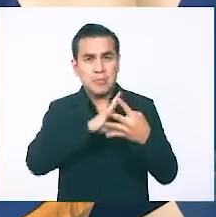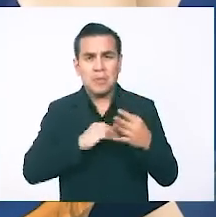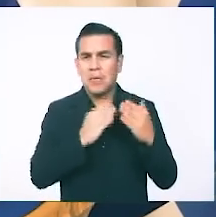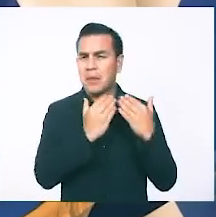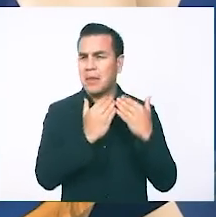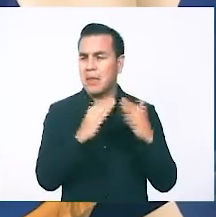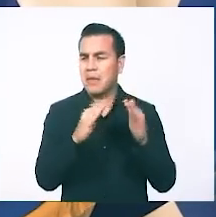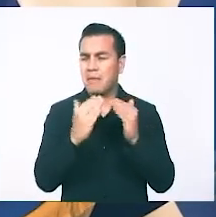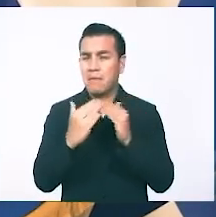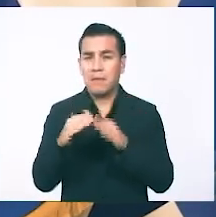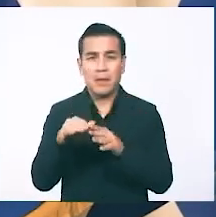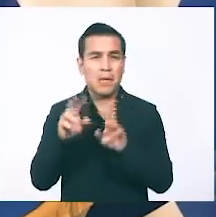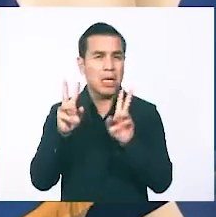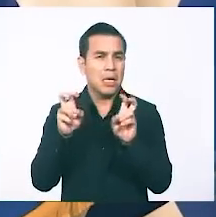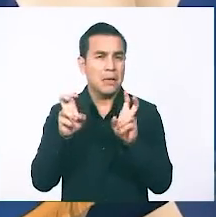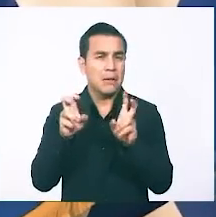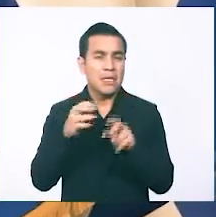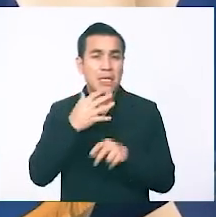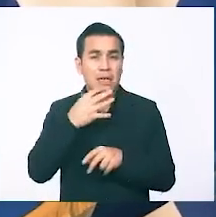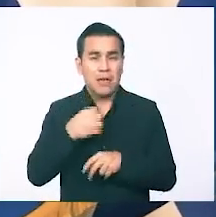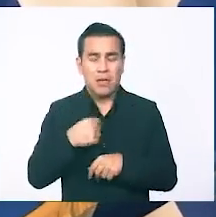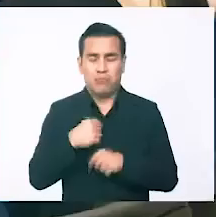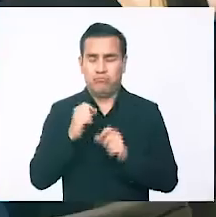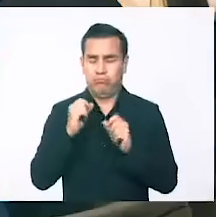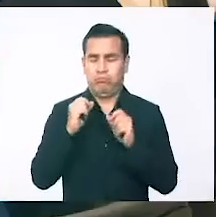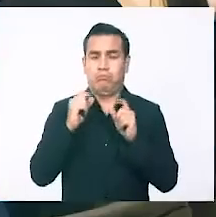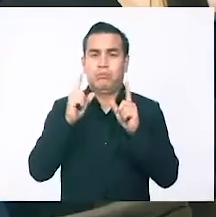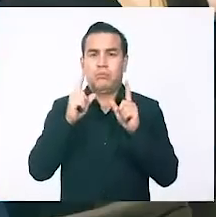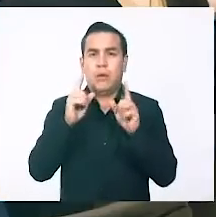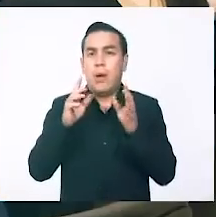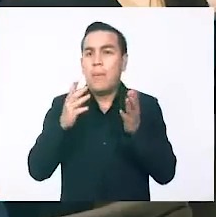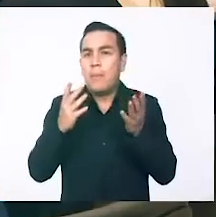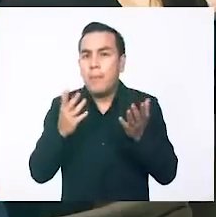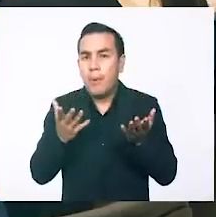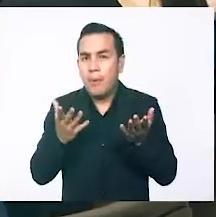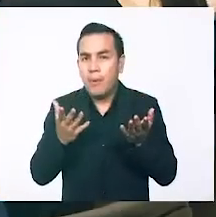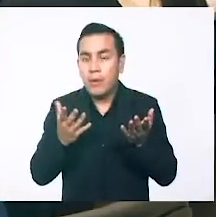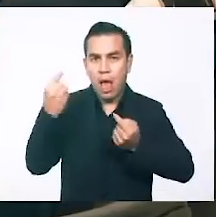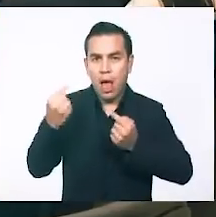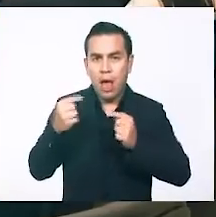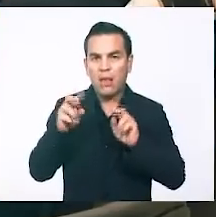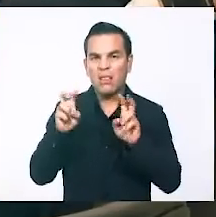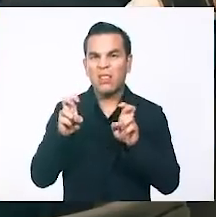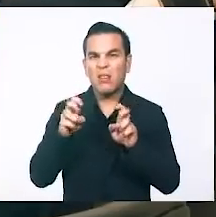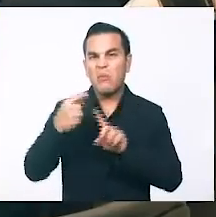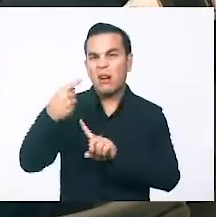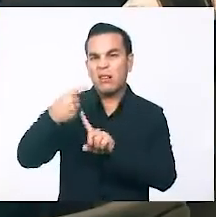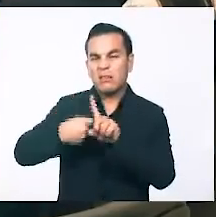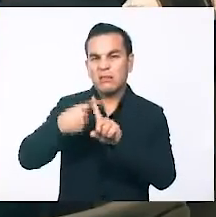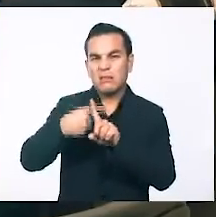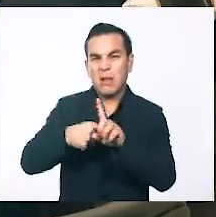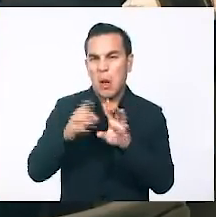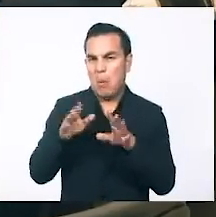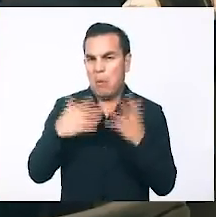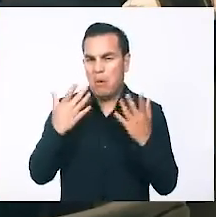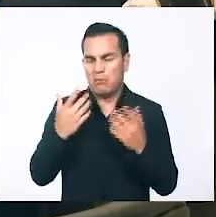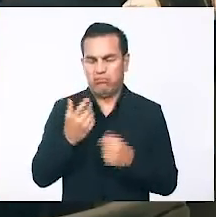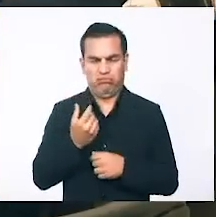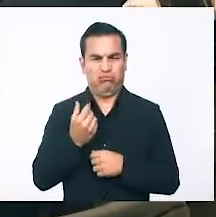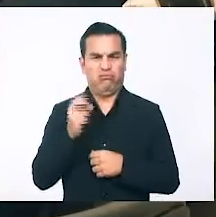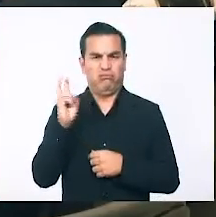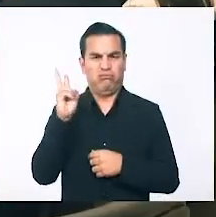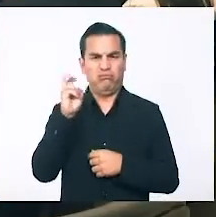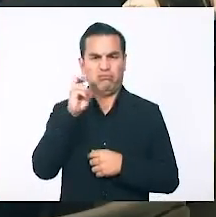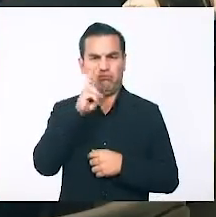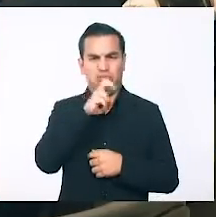etcétera. Y a mí me pareció algo bien extraño que hubo condenas. Extrañísimo, de verdad, no nos